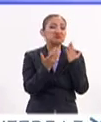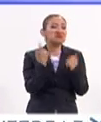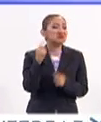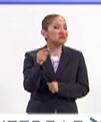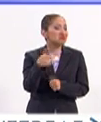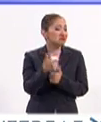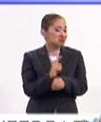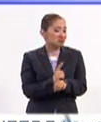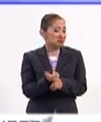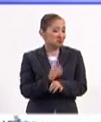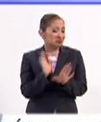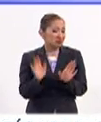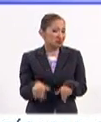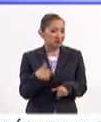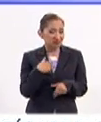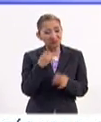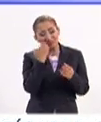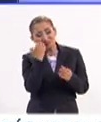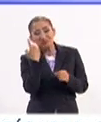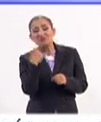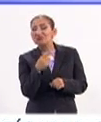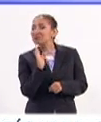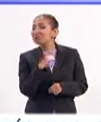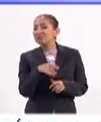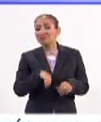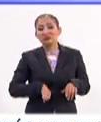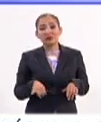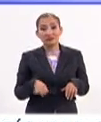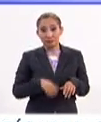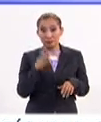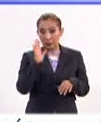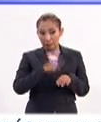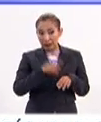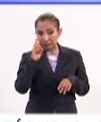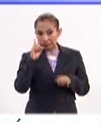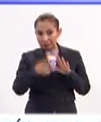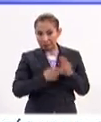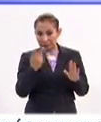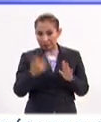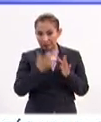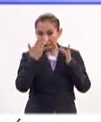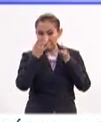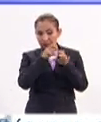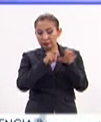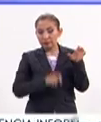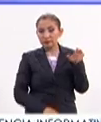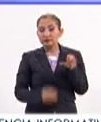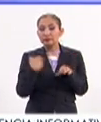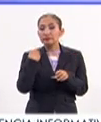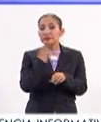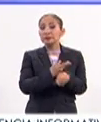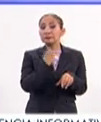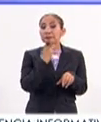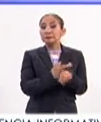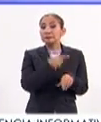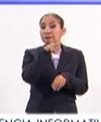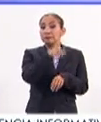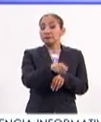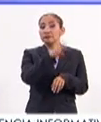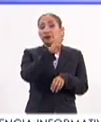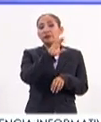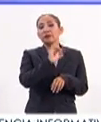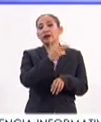a cierta carrera, a cierta institución. De hecho, donde en el nivel que más tenemos deserción es en el nivel medio superior, que sería